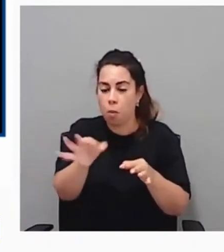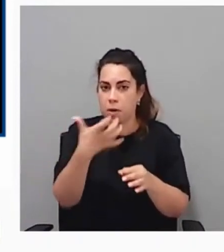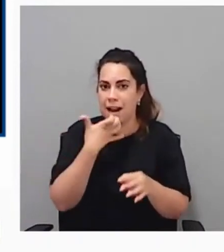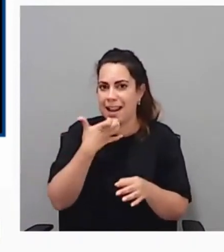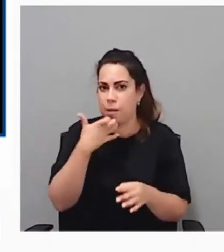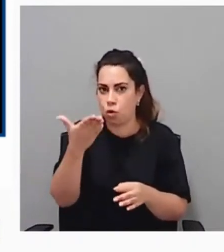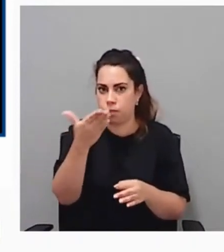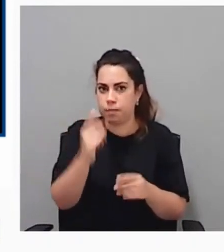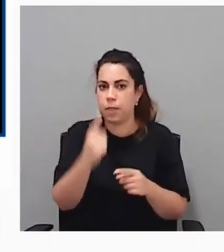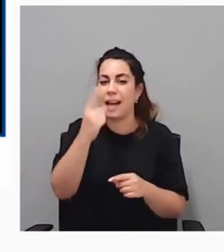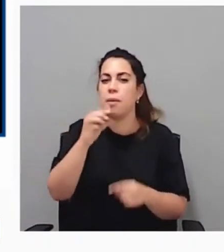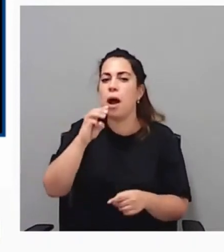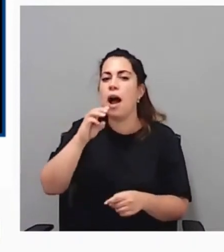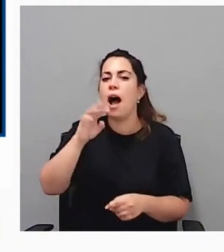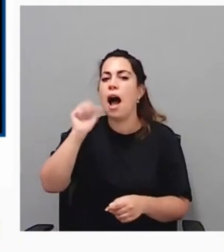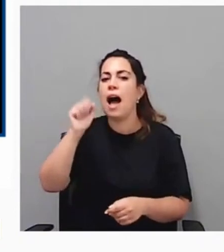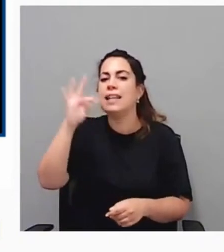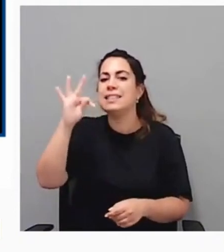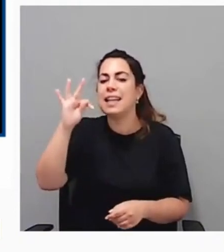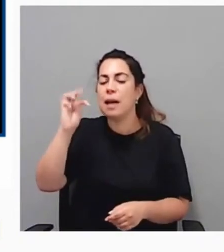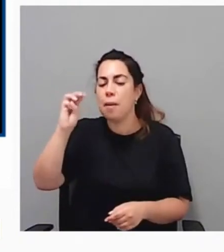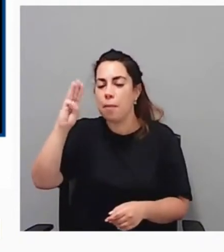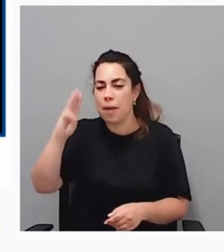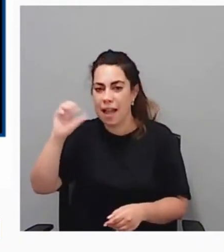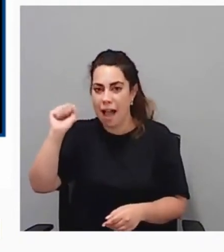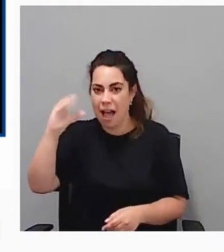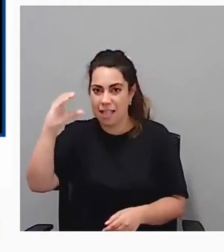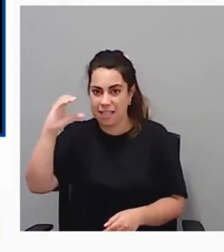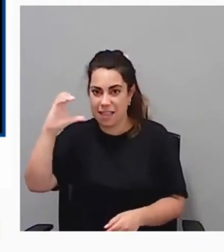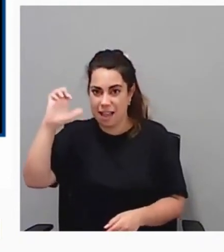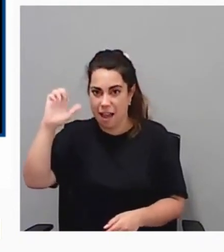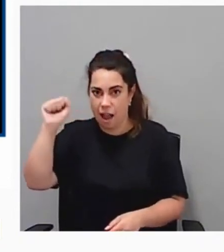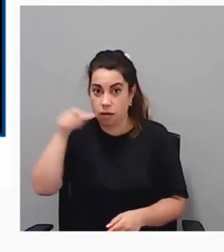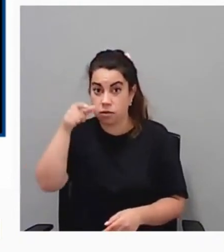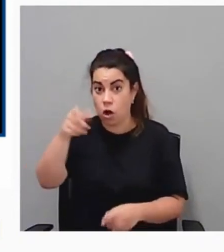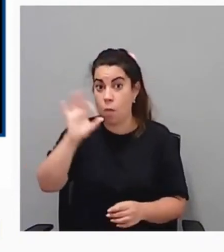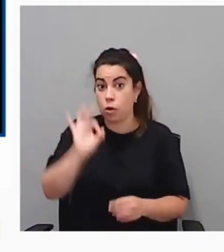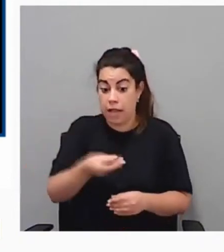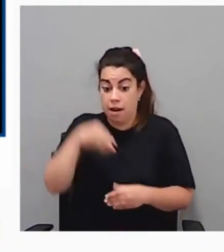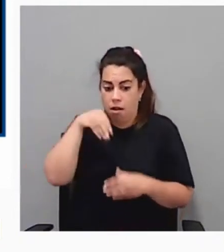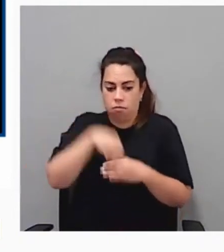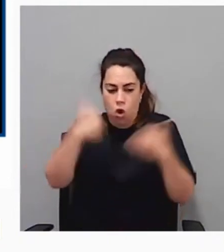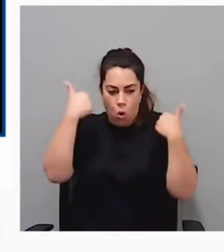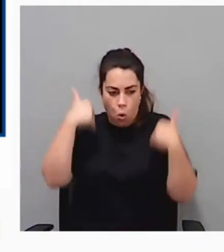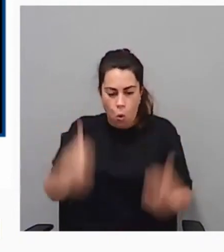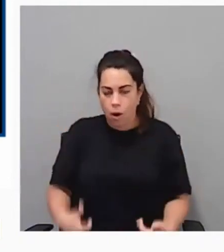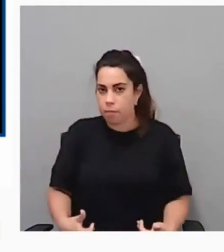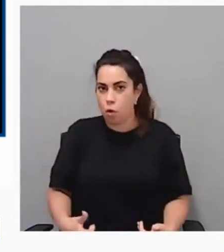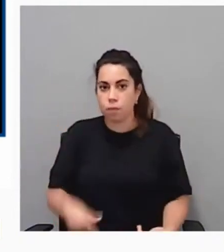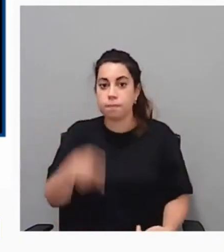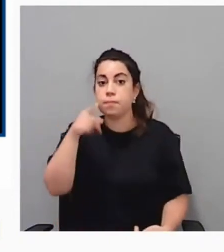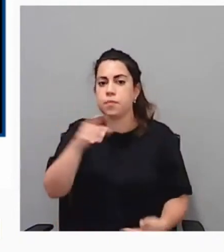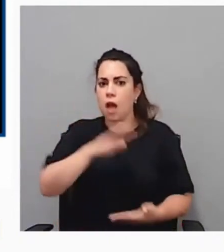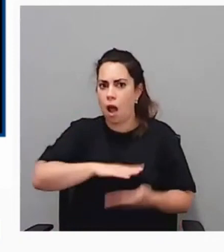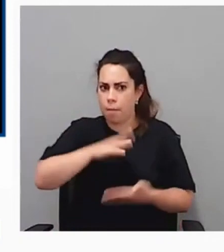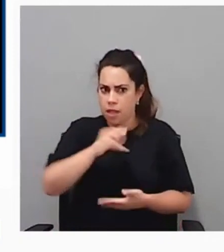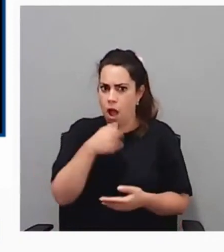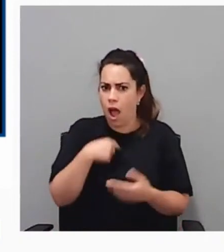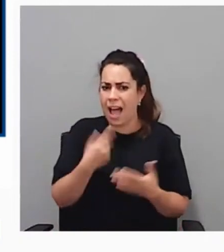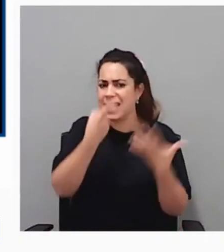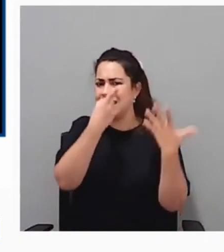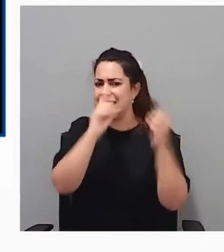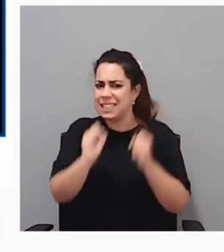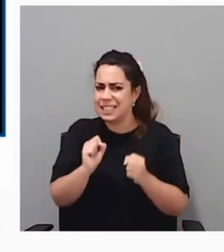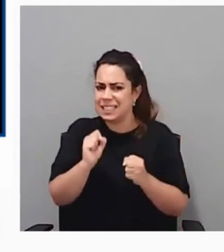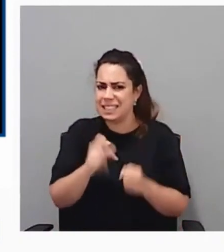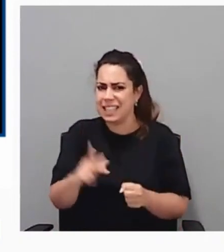ATPasa, que es una proteína que tenemos en todo el cuerpo, que es capaz de crear 60 kilos de ATP,